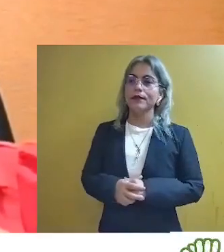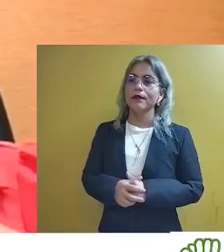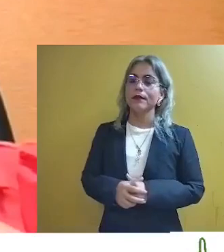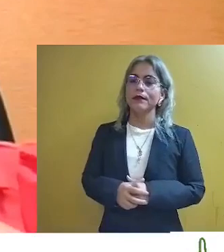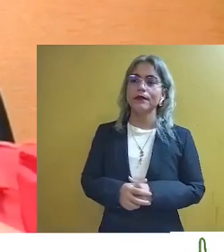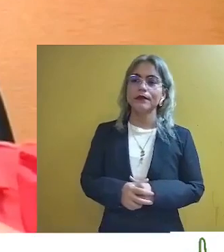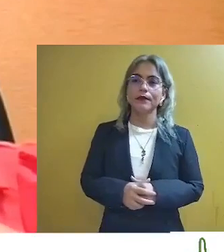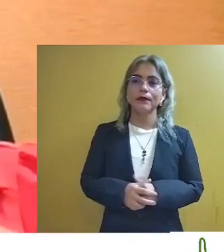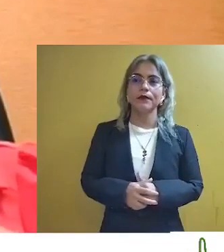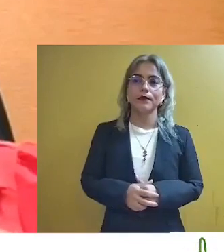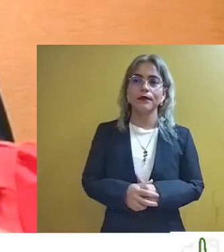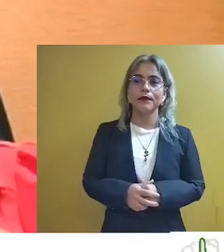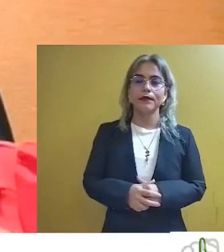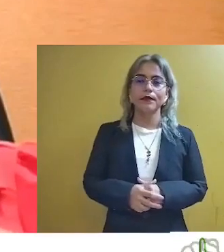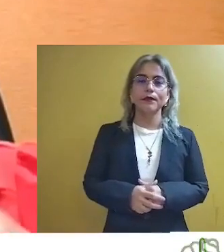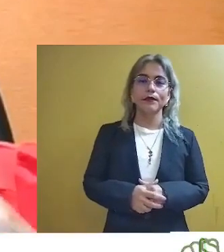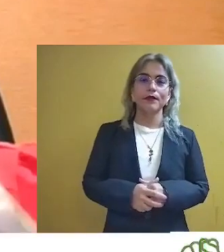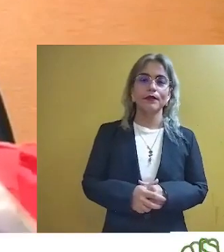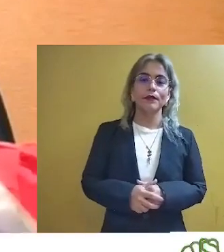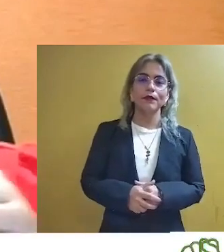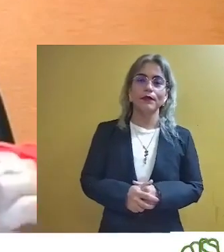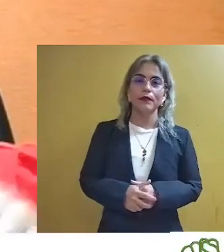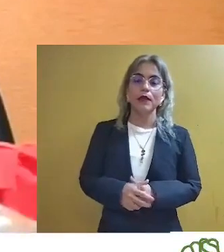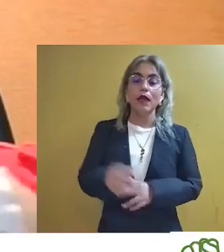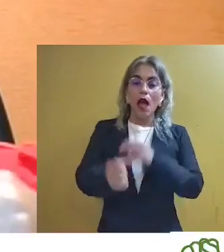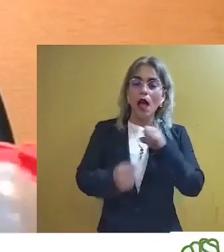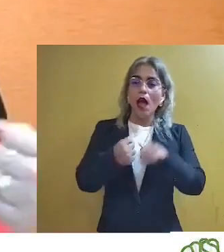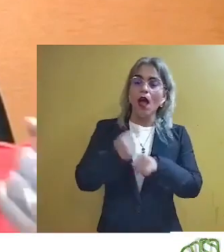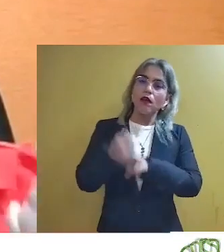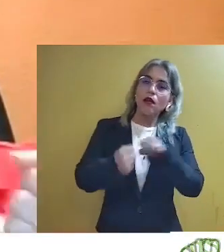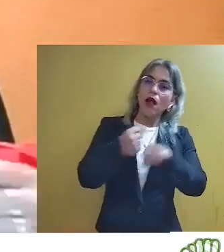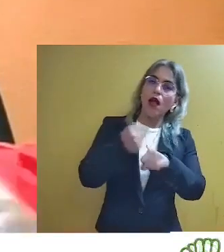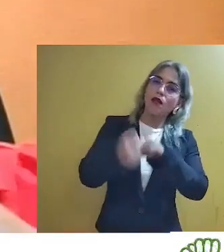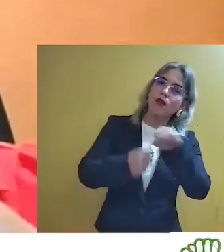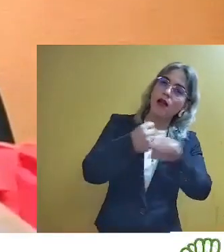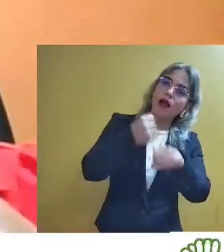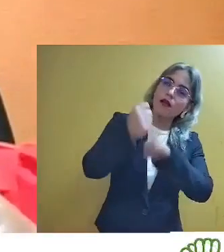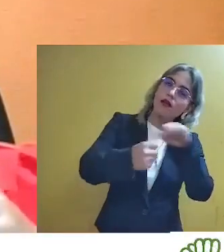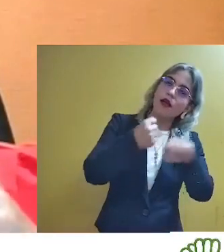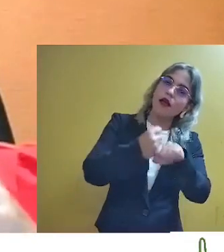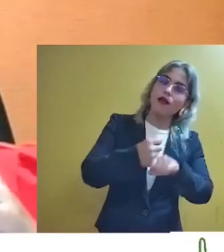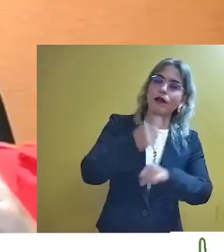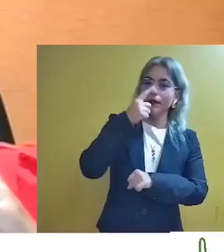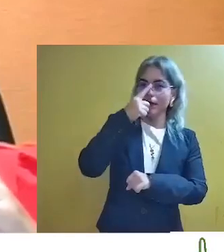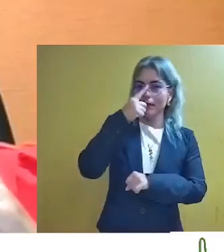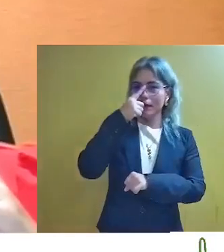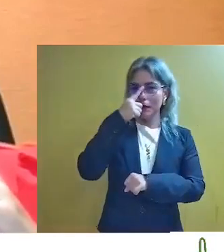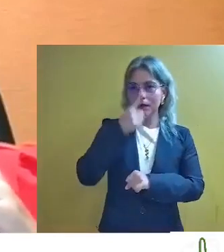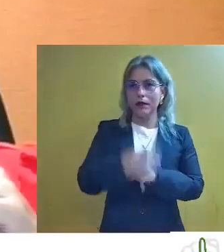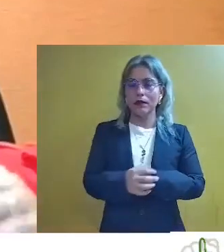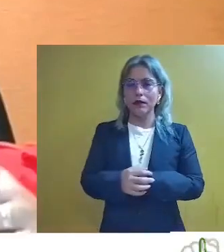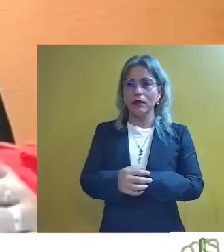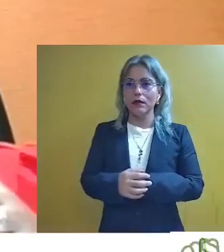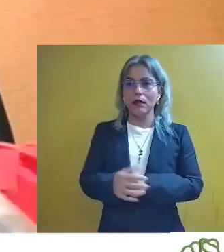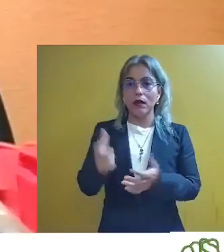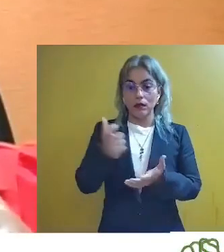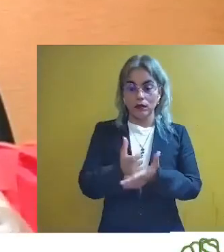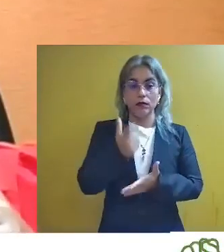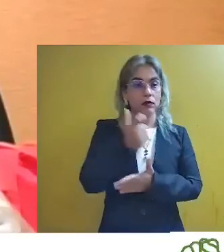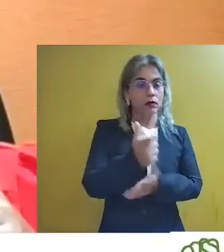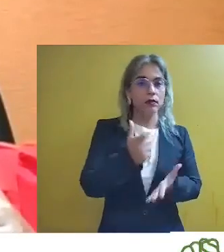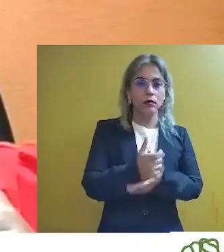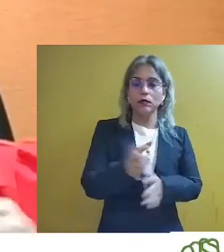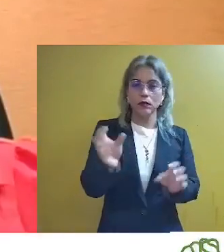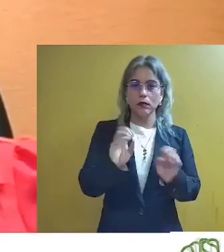el ejercicio de las prerrogativas es anual y que por lo tanto no debe de sufragarse algún gasto o erogarse